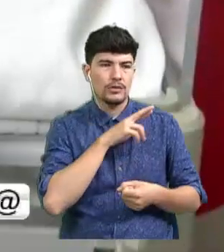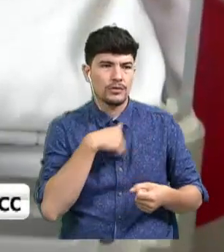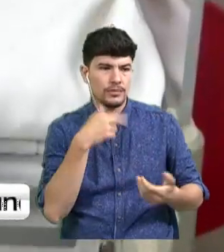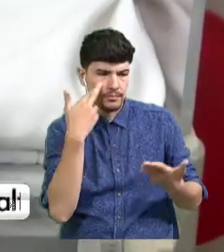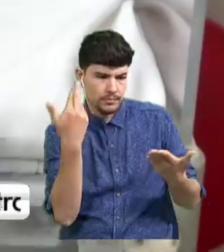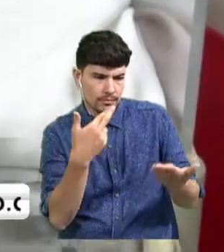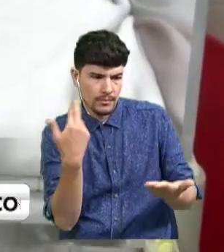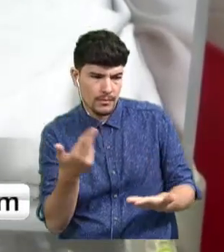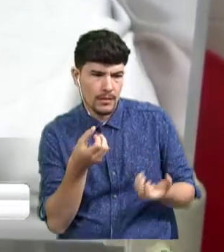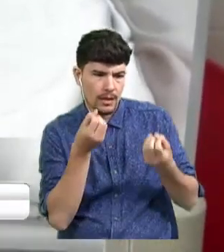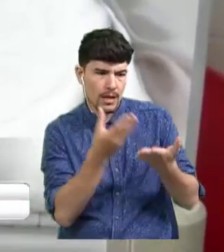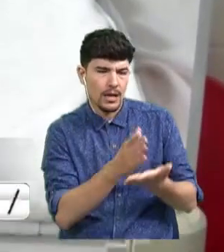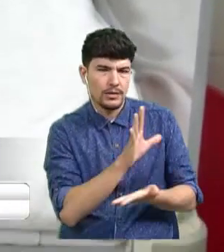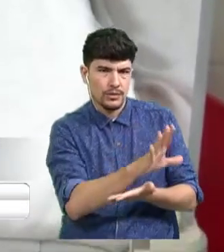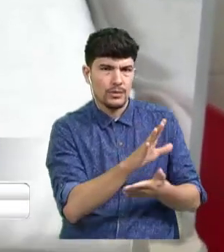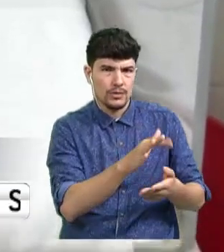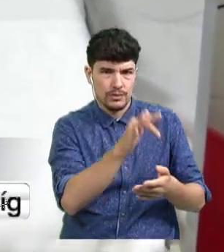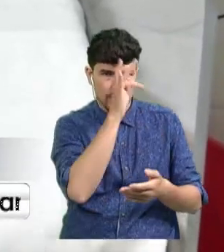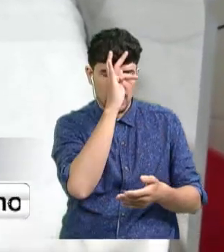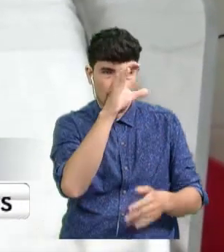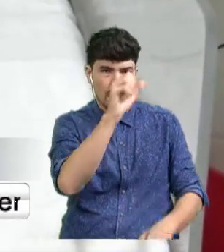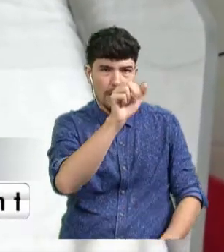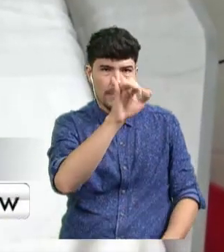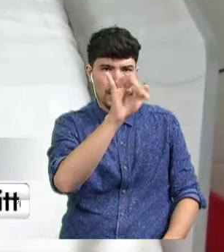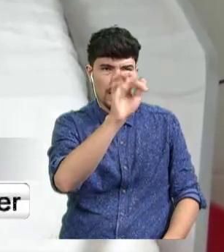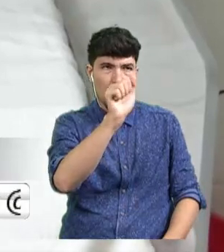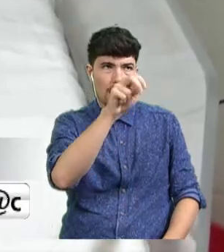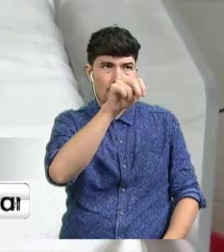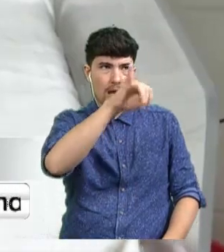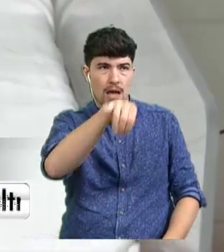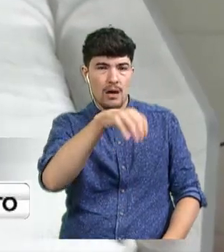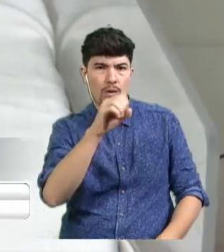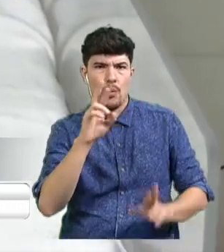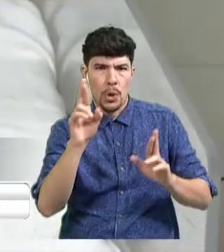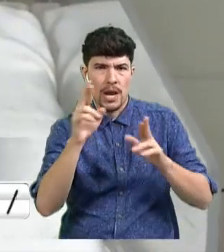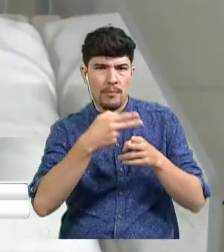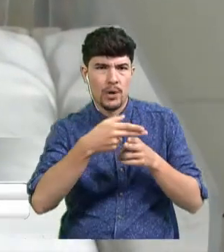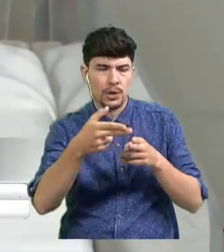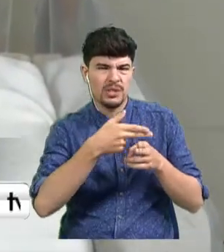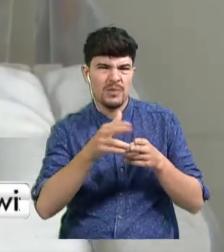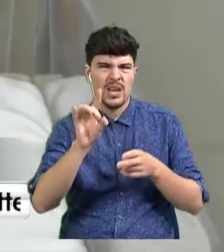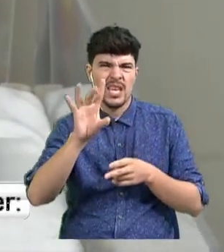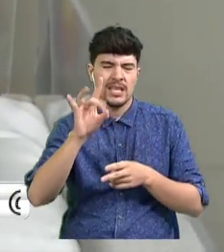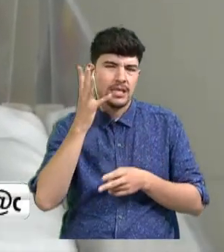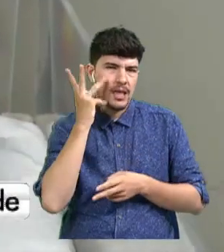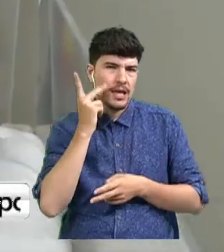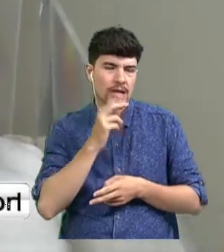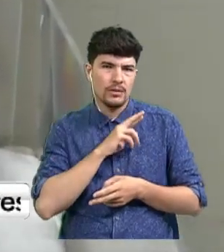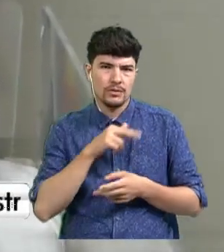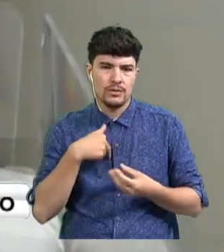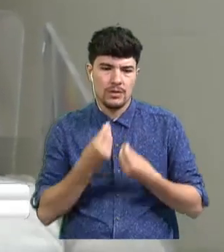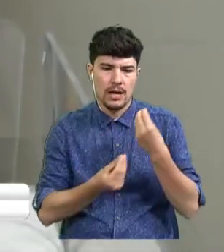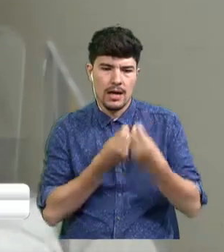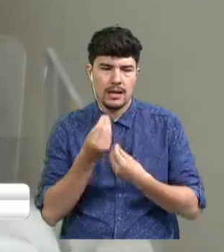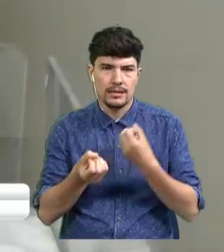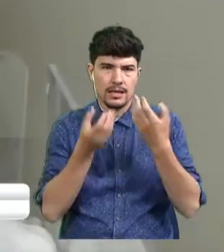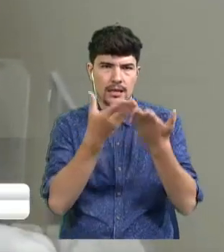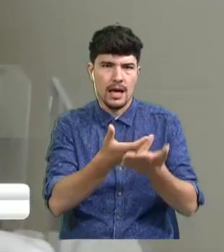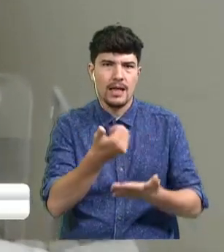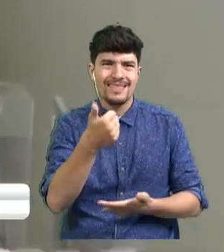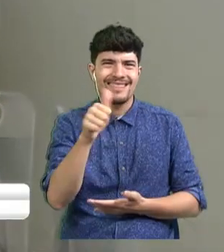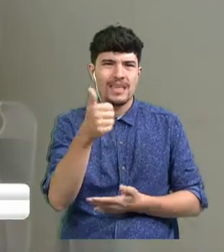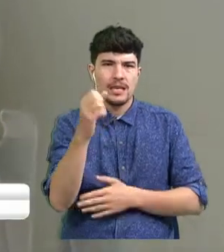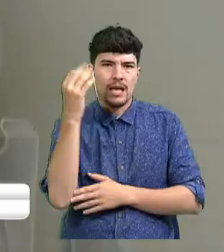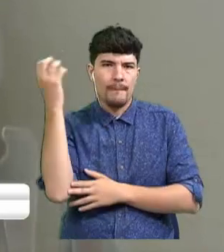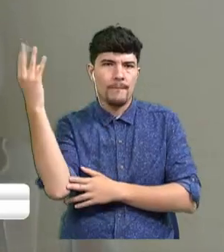dotación que hicimos allí en el hospital de Capitanejo. Aspiramos que en los próximos 15 días hagamos entrega de las primeras 10 ambulancias